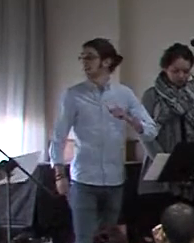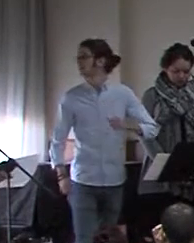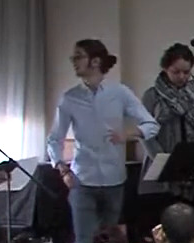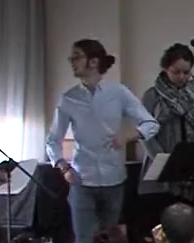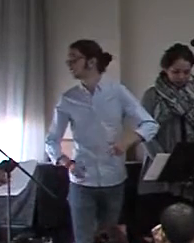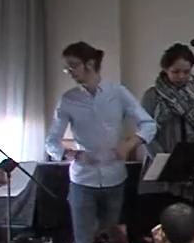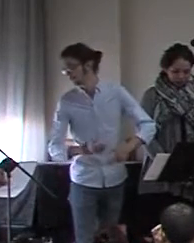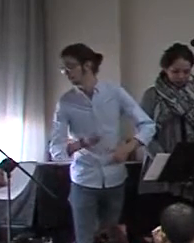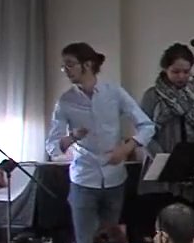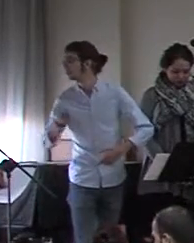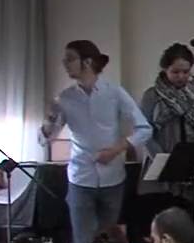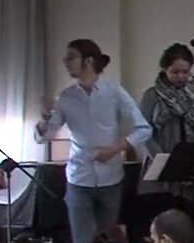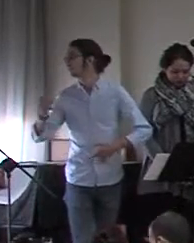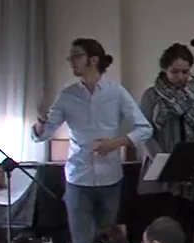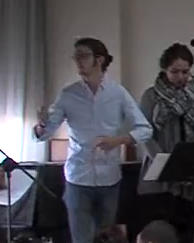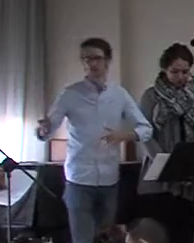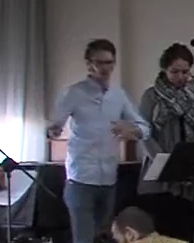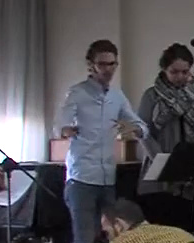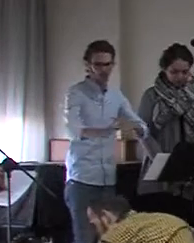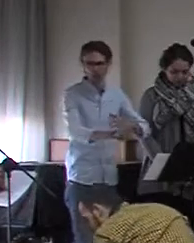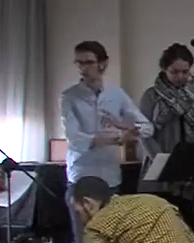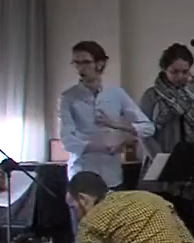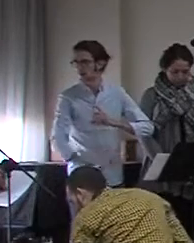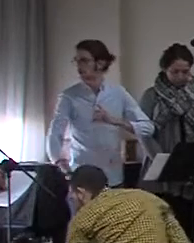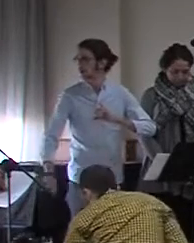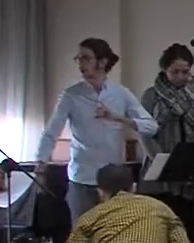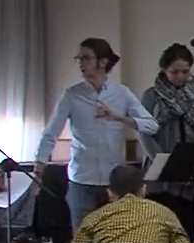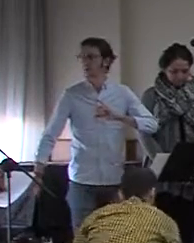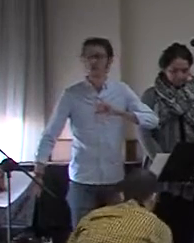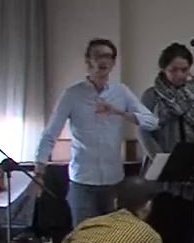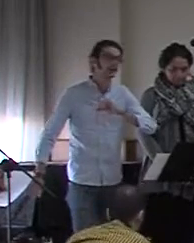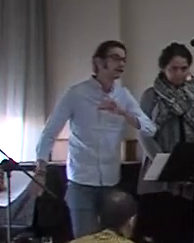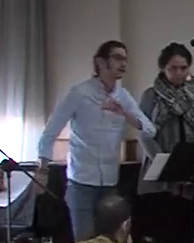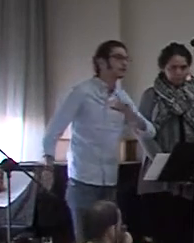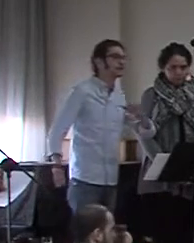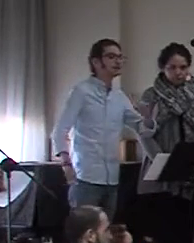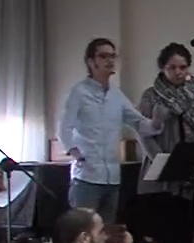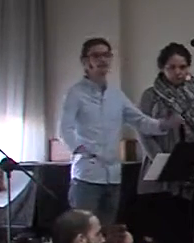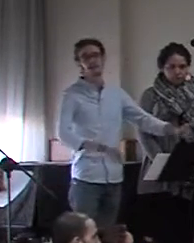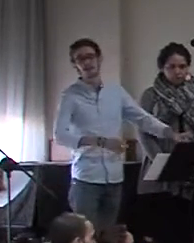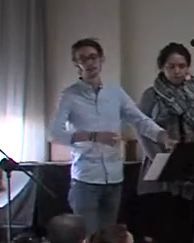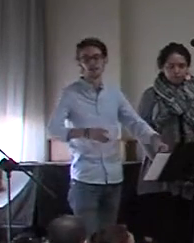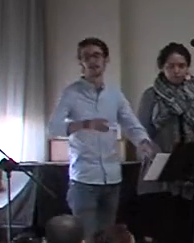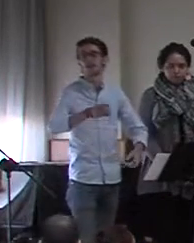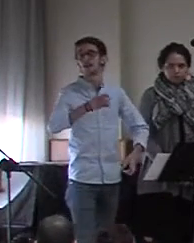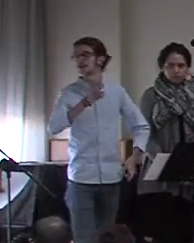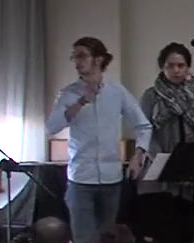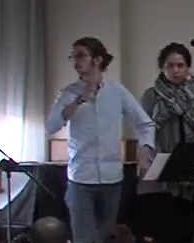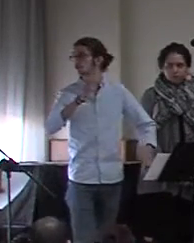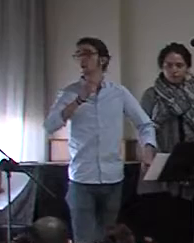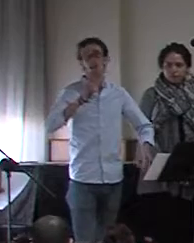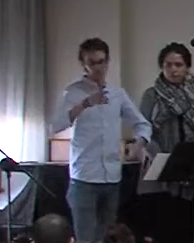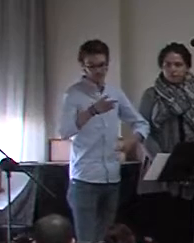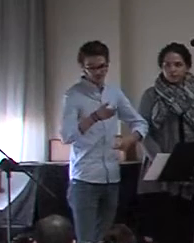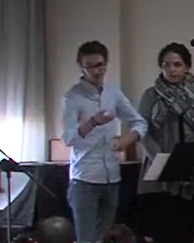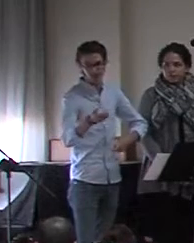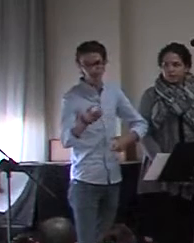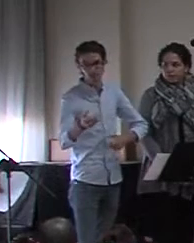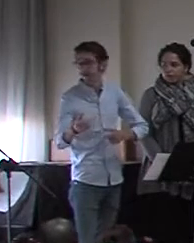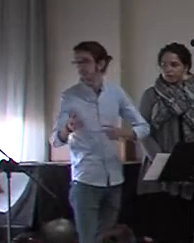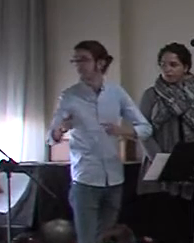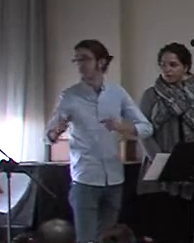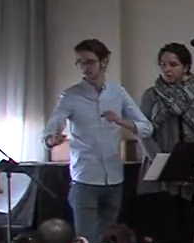Ama, espera y confía, porque no puede el que vence sin riesgo